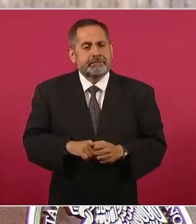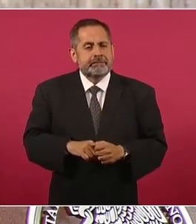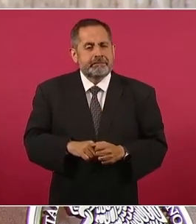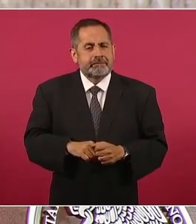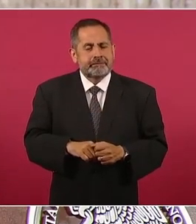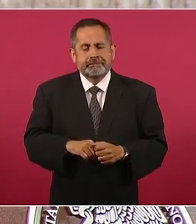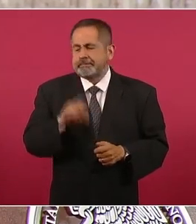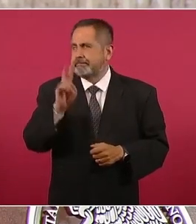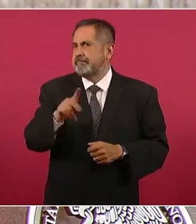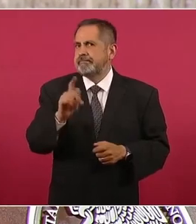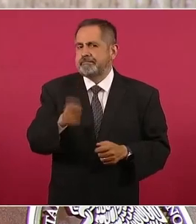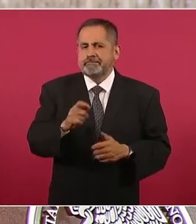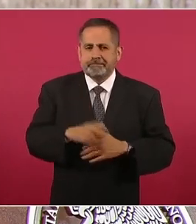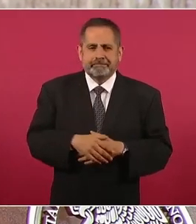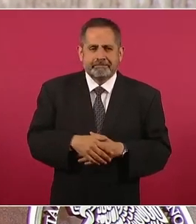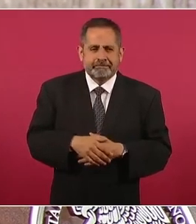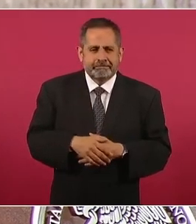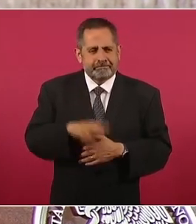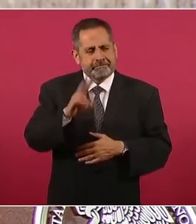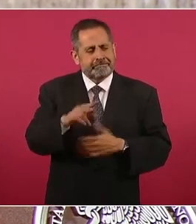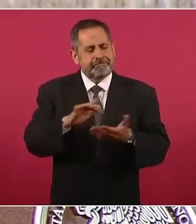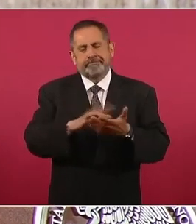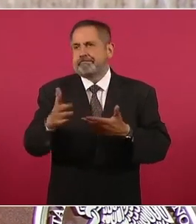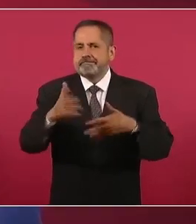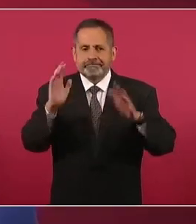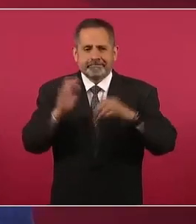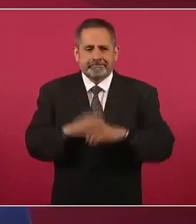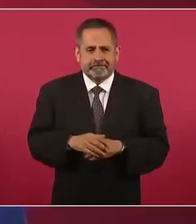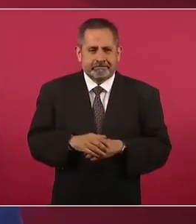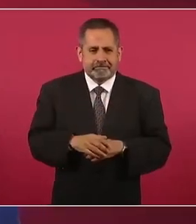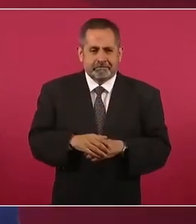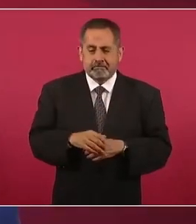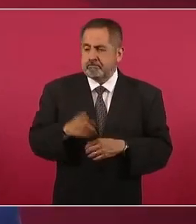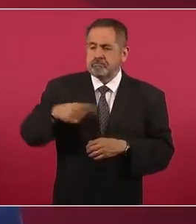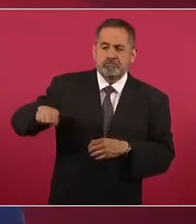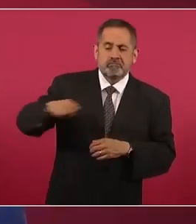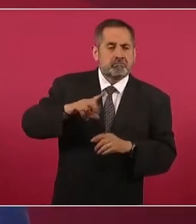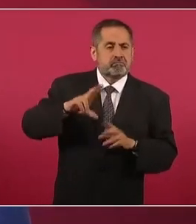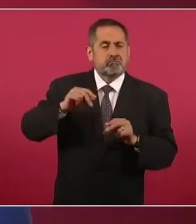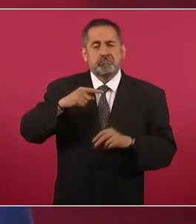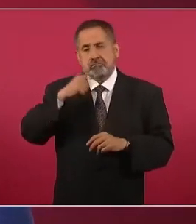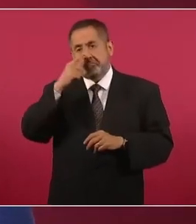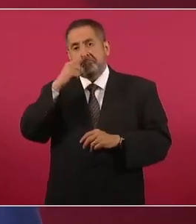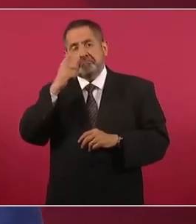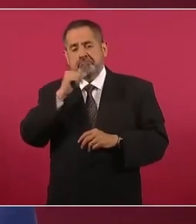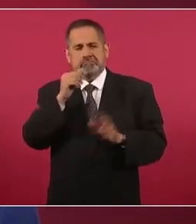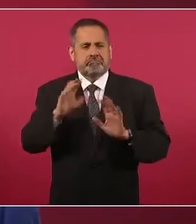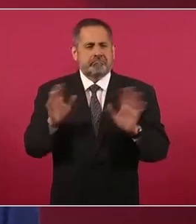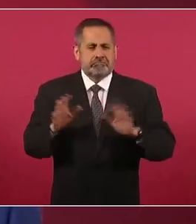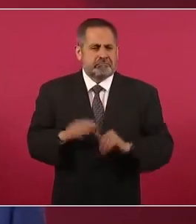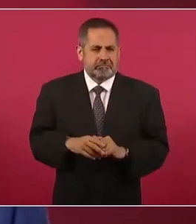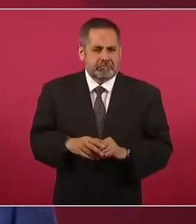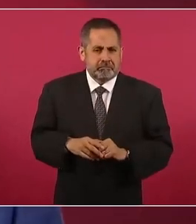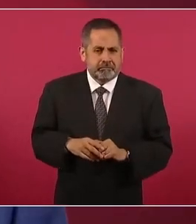es hasta de agradecer, ¿no?, cuando alguien no presume, ¿no?, de